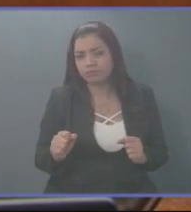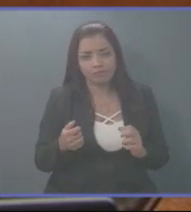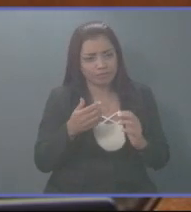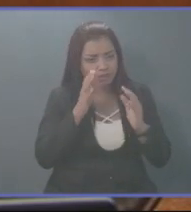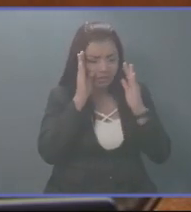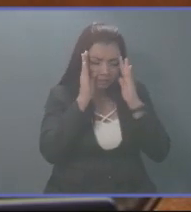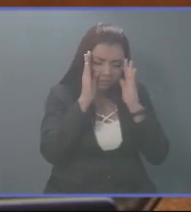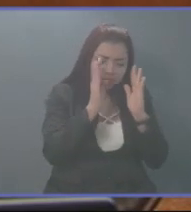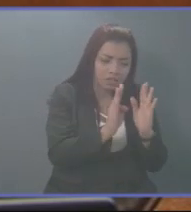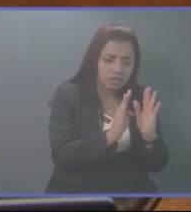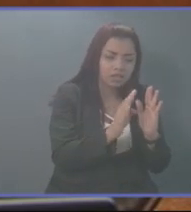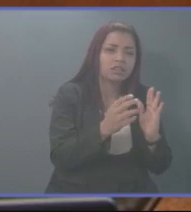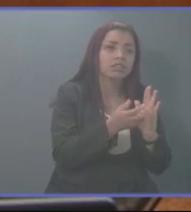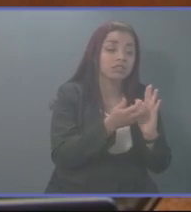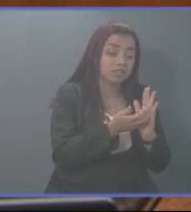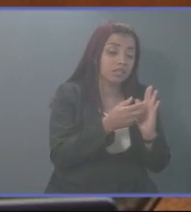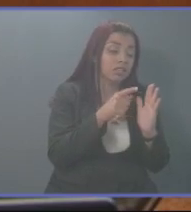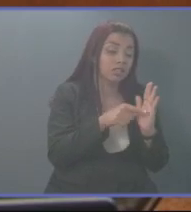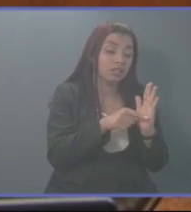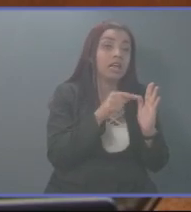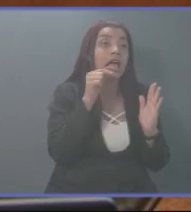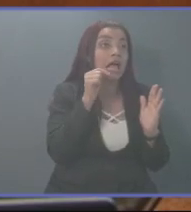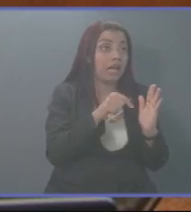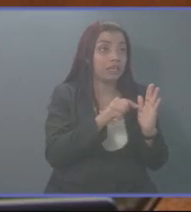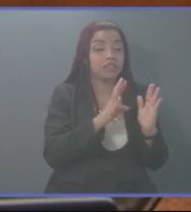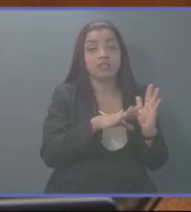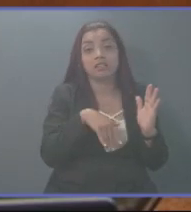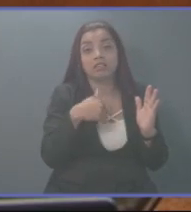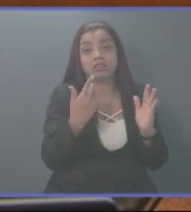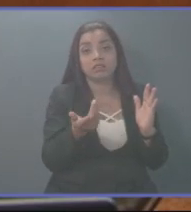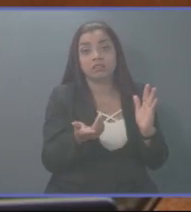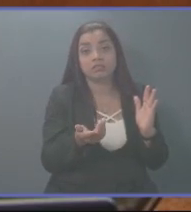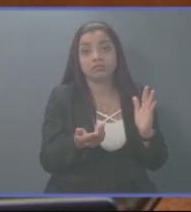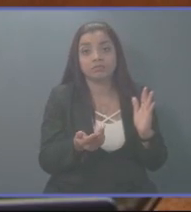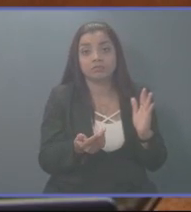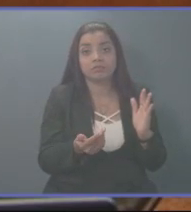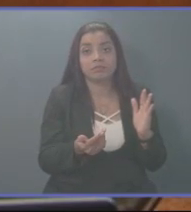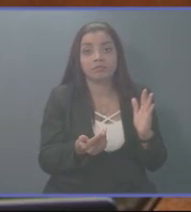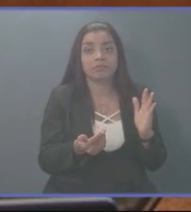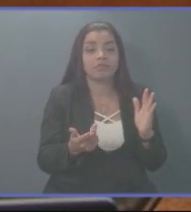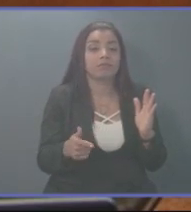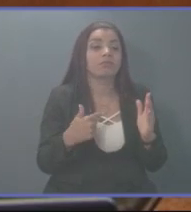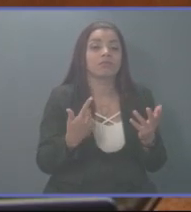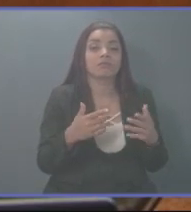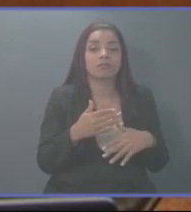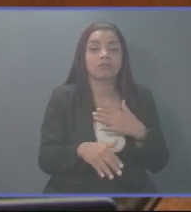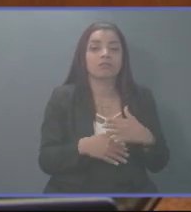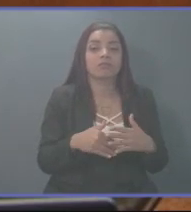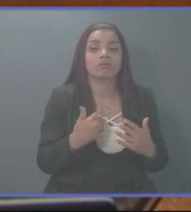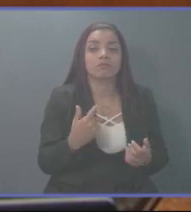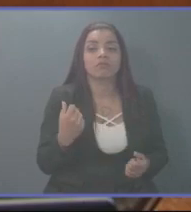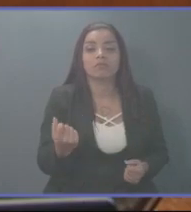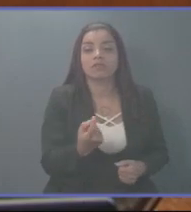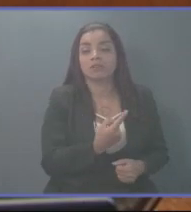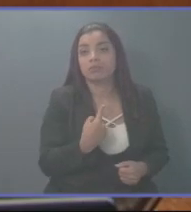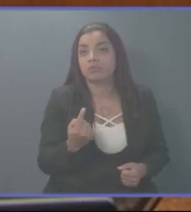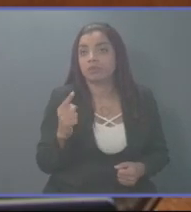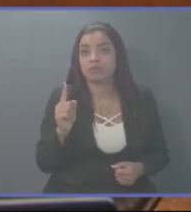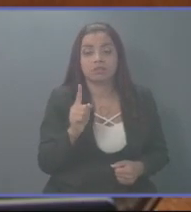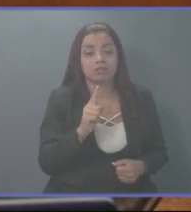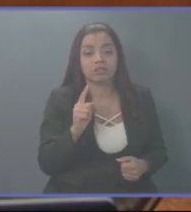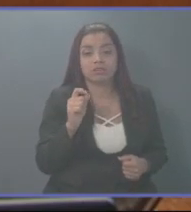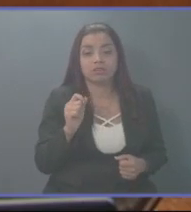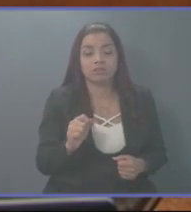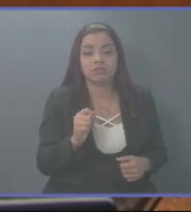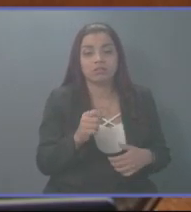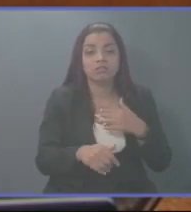humanitaria durante y después del desplazamiento. Esta asistencia se brindará si estas personas no contasen